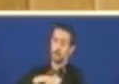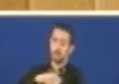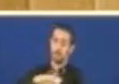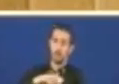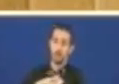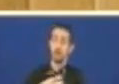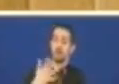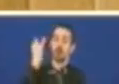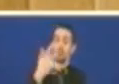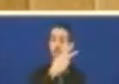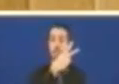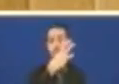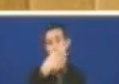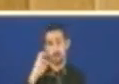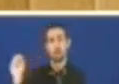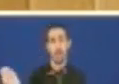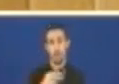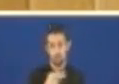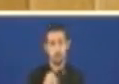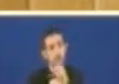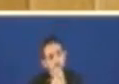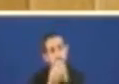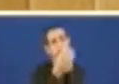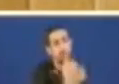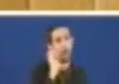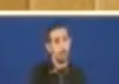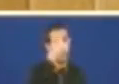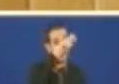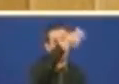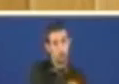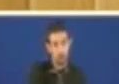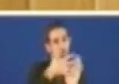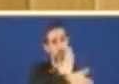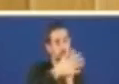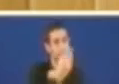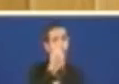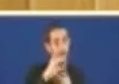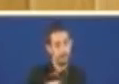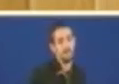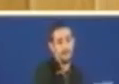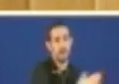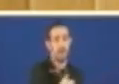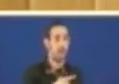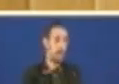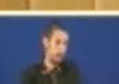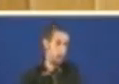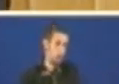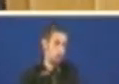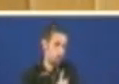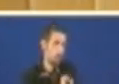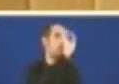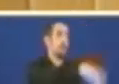euros, indicáronlle o director que querían colocalos a un prazo curto porque querían dispor dos cartos